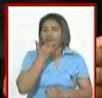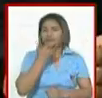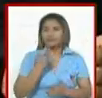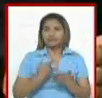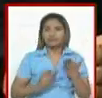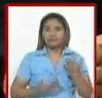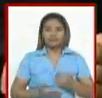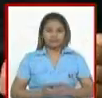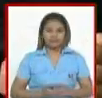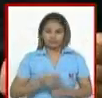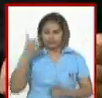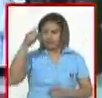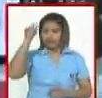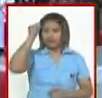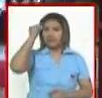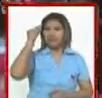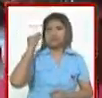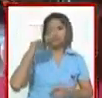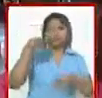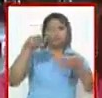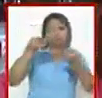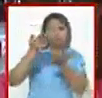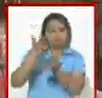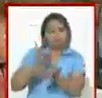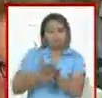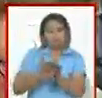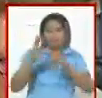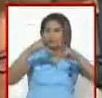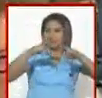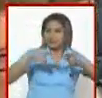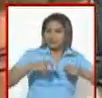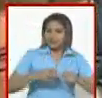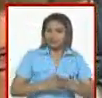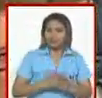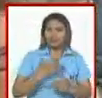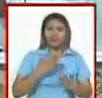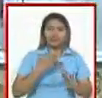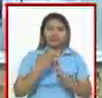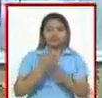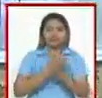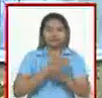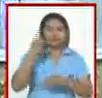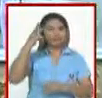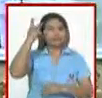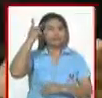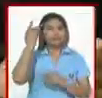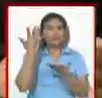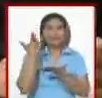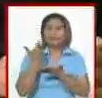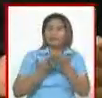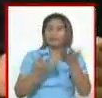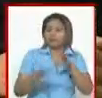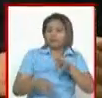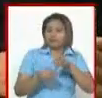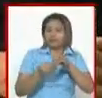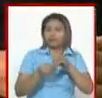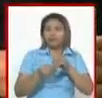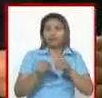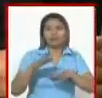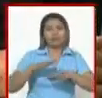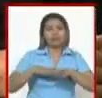yo creo que el gobierno se tiene que detener tiene que analizar bien las políticas que quiera implementar